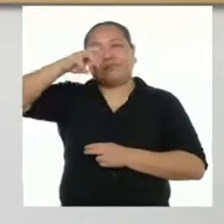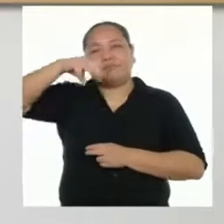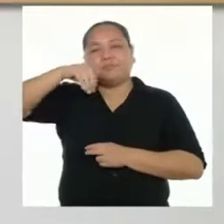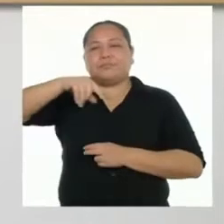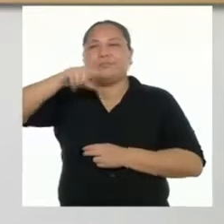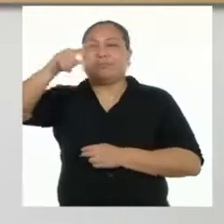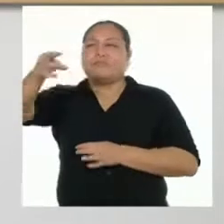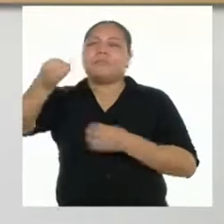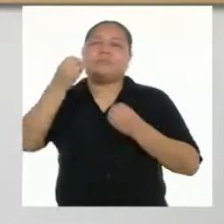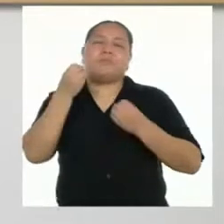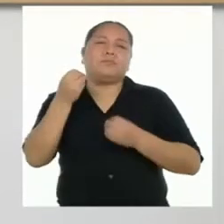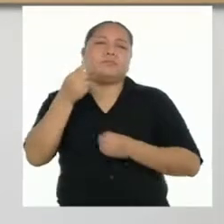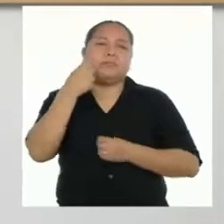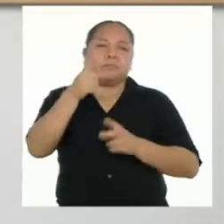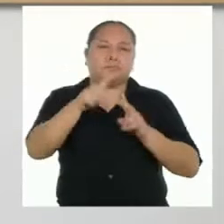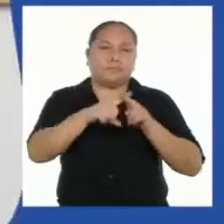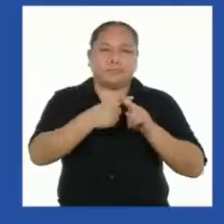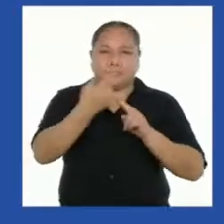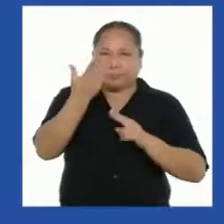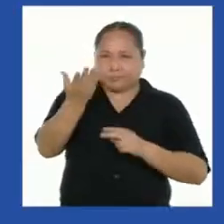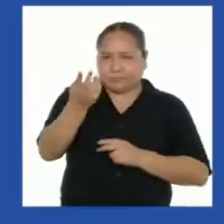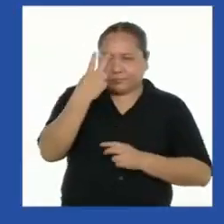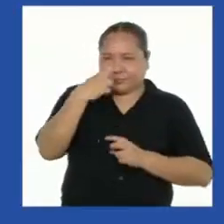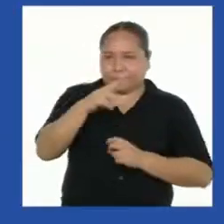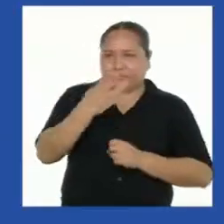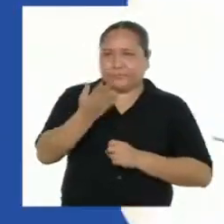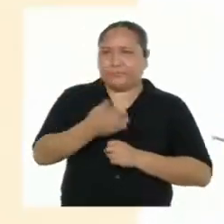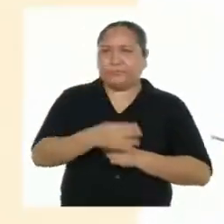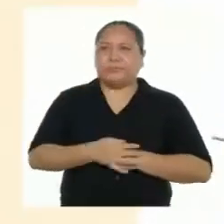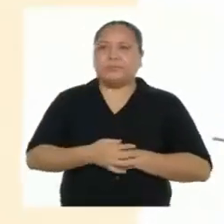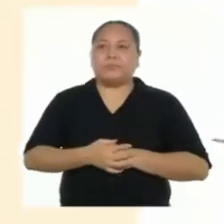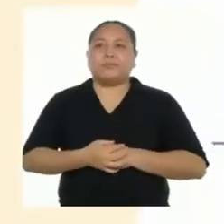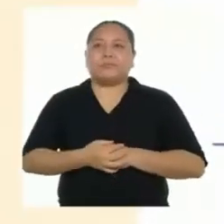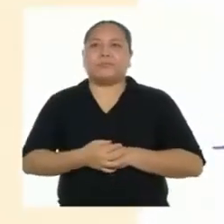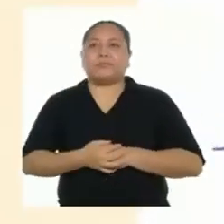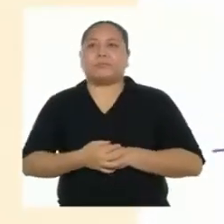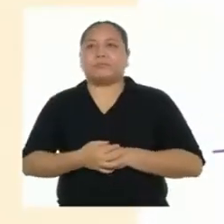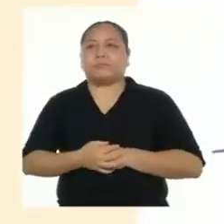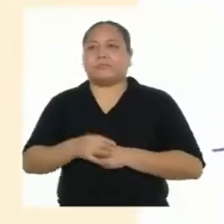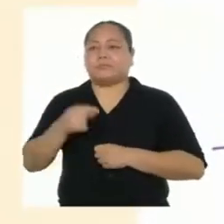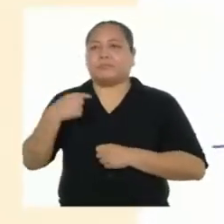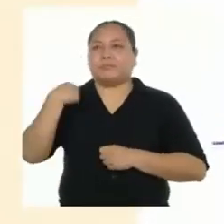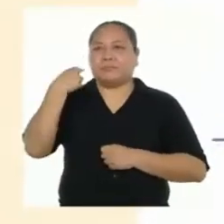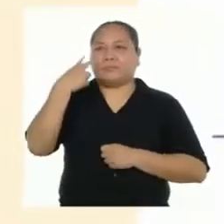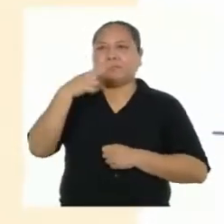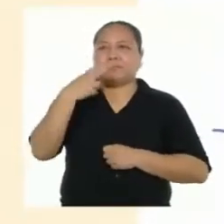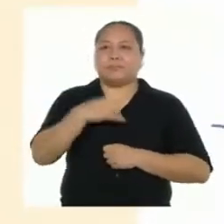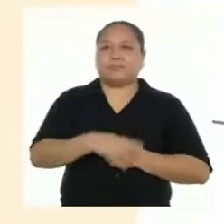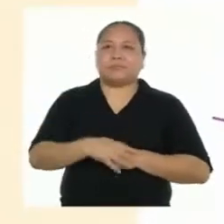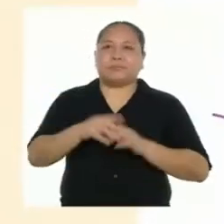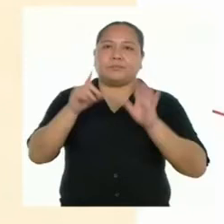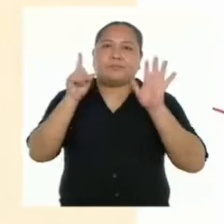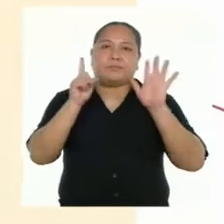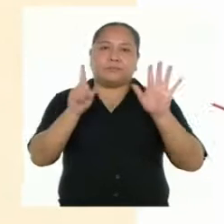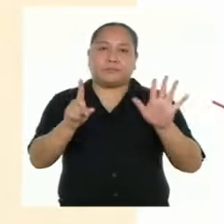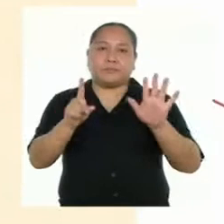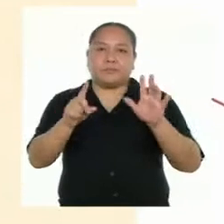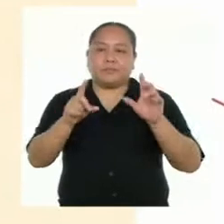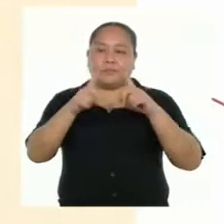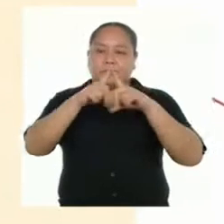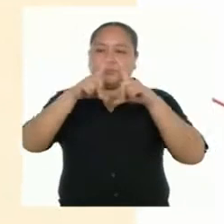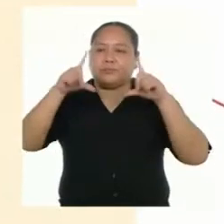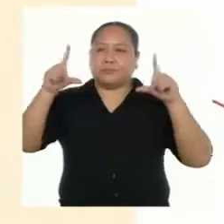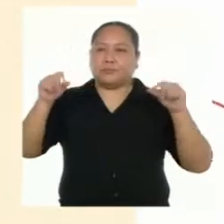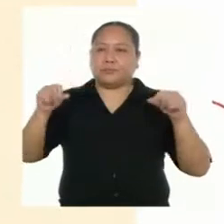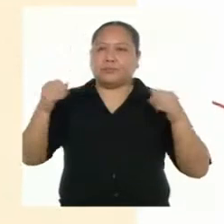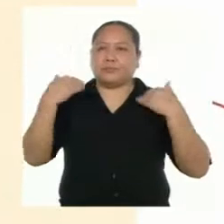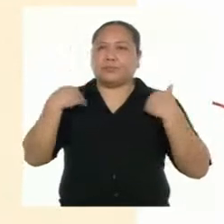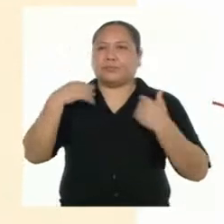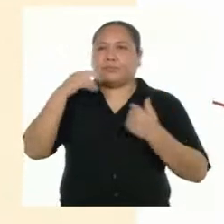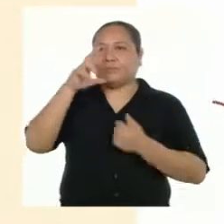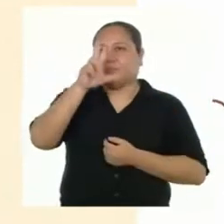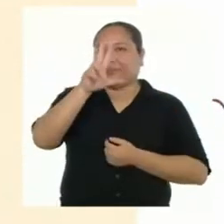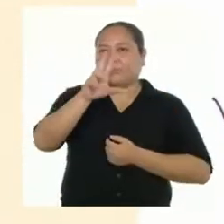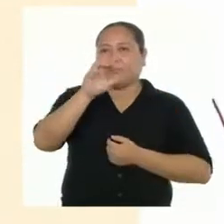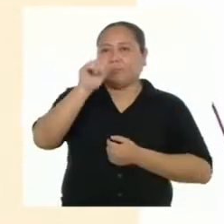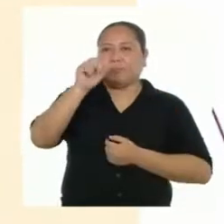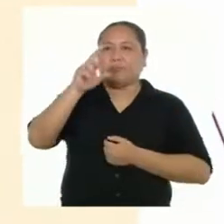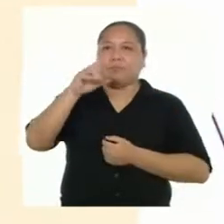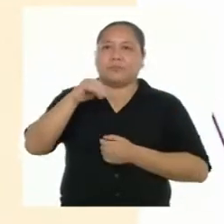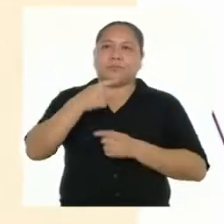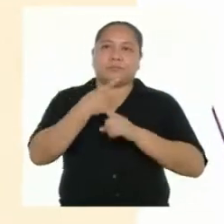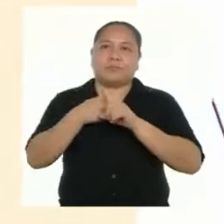¿Cómo empezarías a calcular esto entonces? Bueno, considerando que hablamos de 6 rectángulos y tenemos 3 áreas